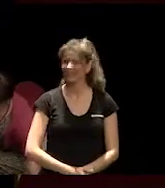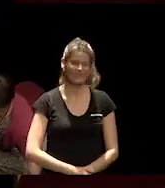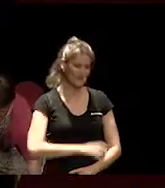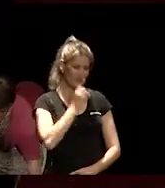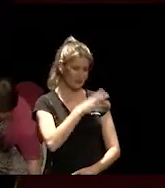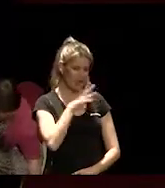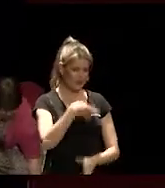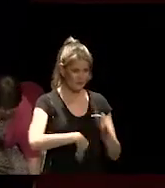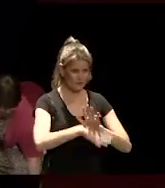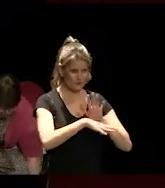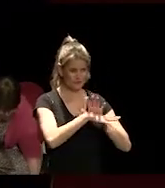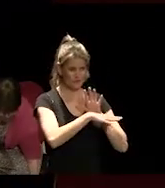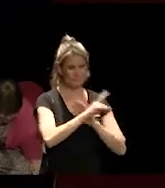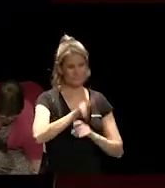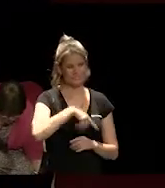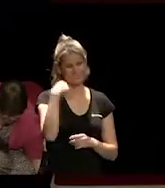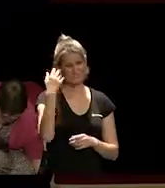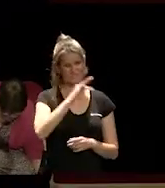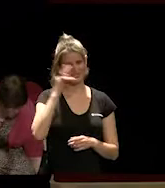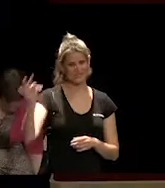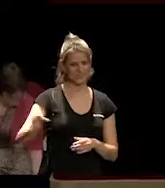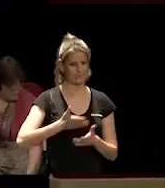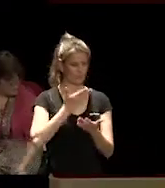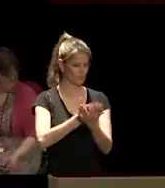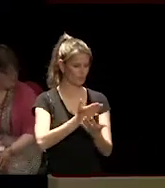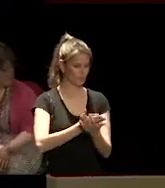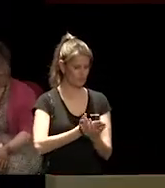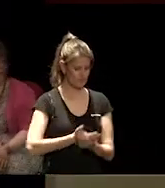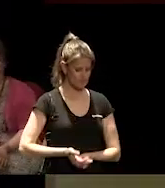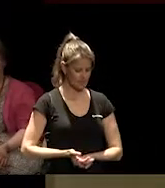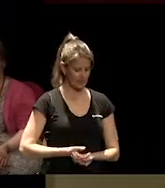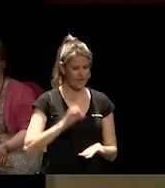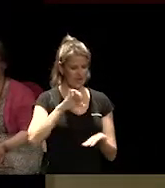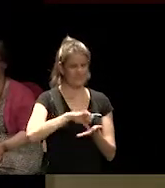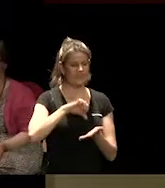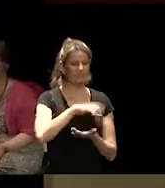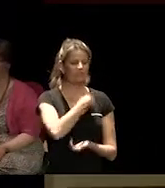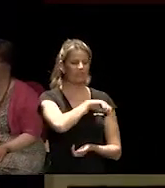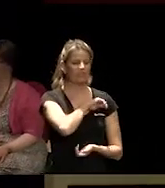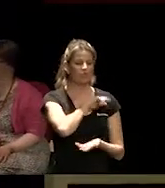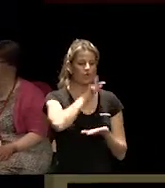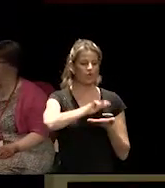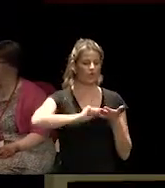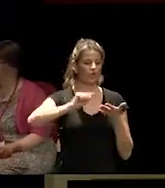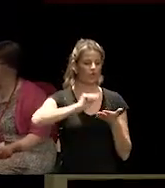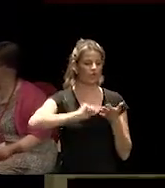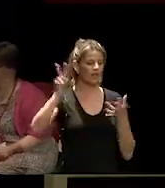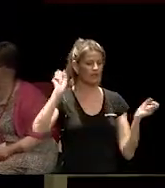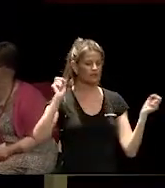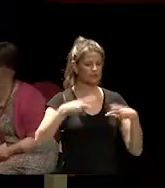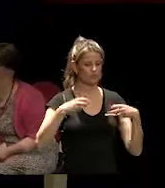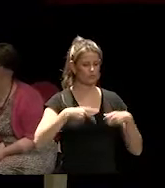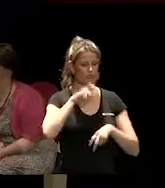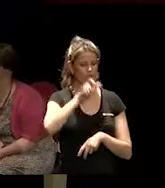Bueno, vamos a continuar con la siguiente propuesta, CESIA, Centro Español de Audiodescripción, subtitulado